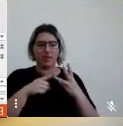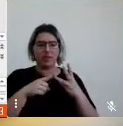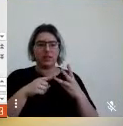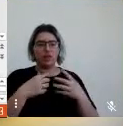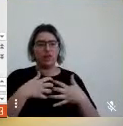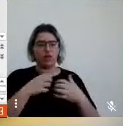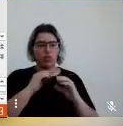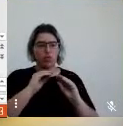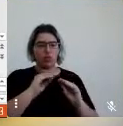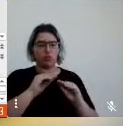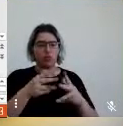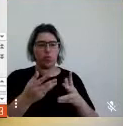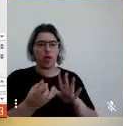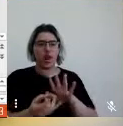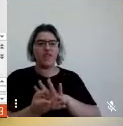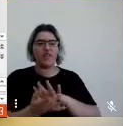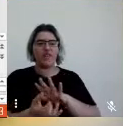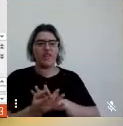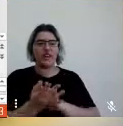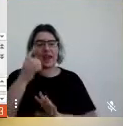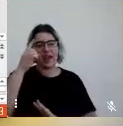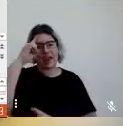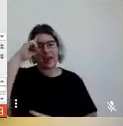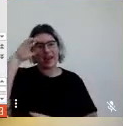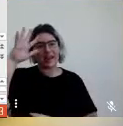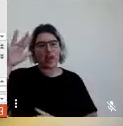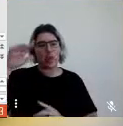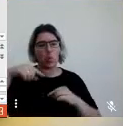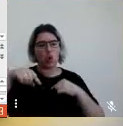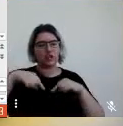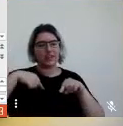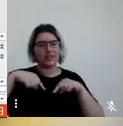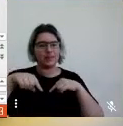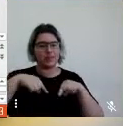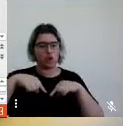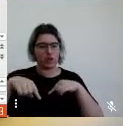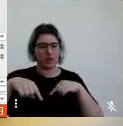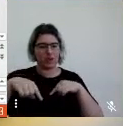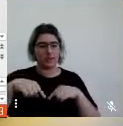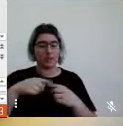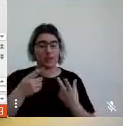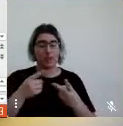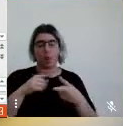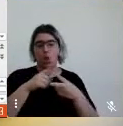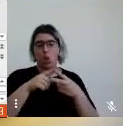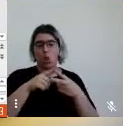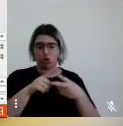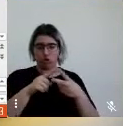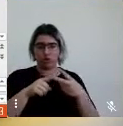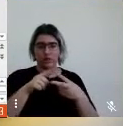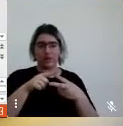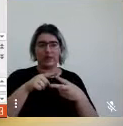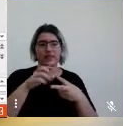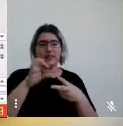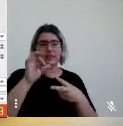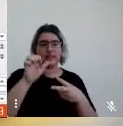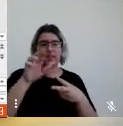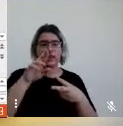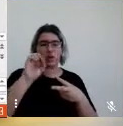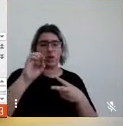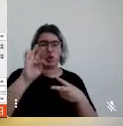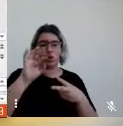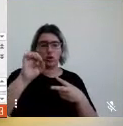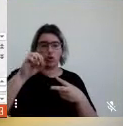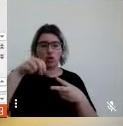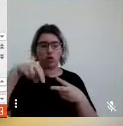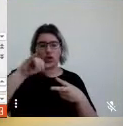funciones, fabricar neurotransmisores, como son la serotonina y la dopamina. Estos dos neurotransmisores son los que nos hacen sentir